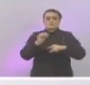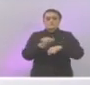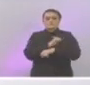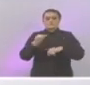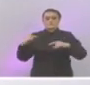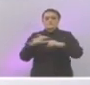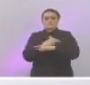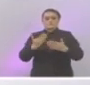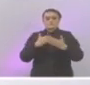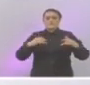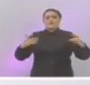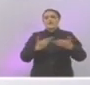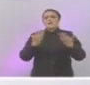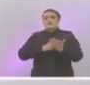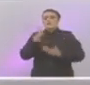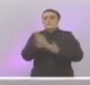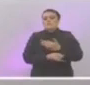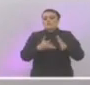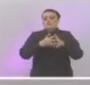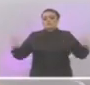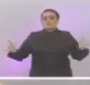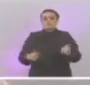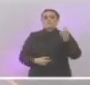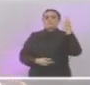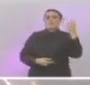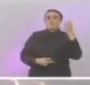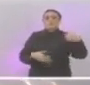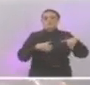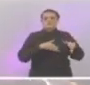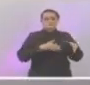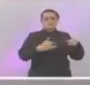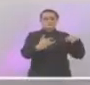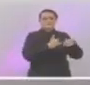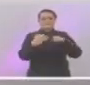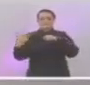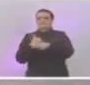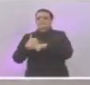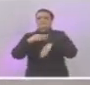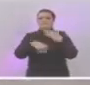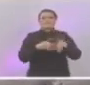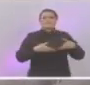esta carretera, el proyecto se ampliará a 4 carriles en todo su trazo.